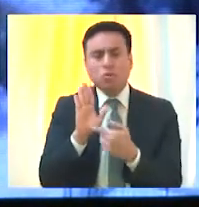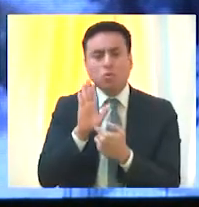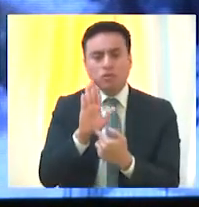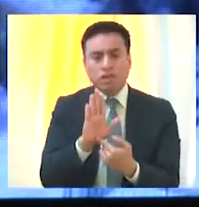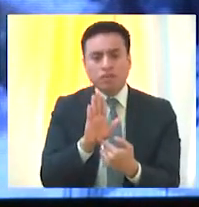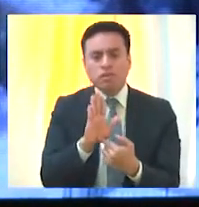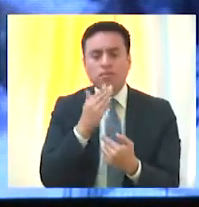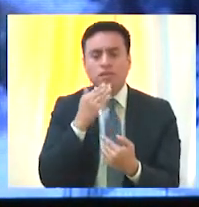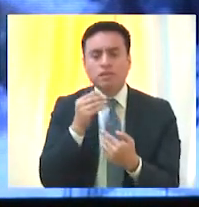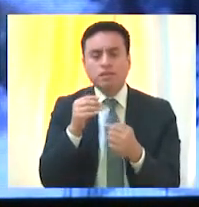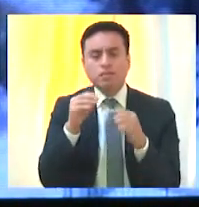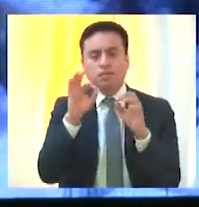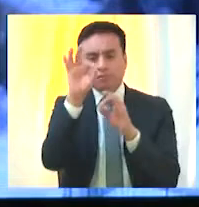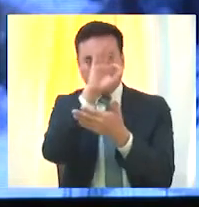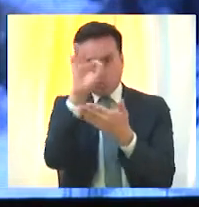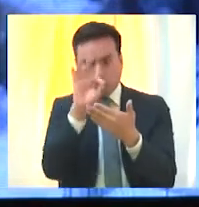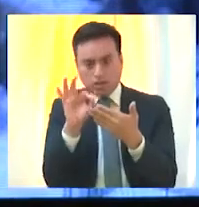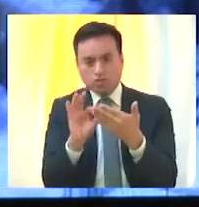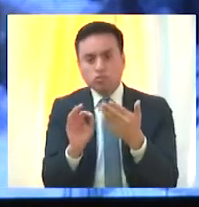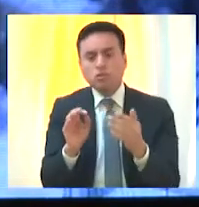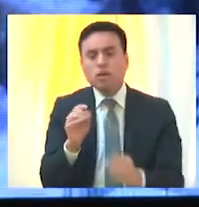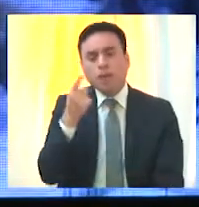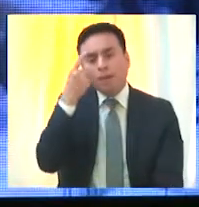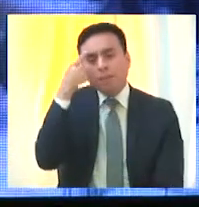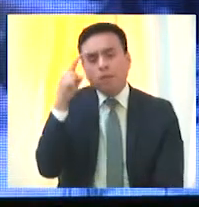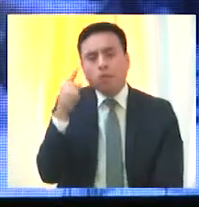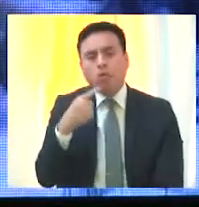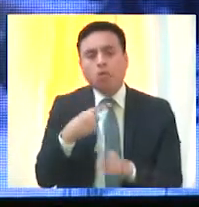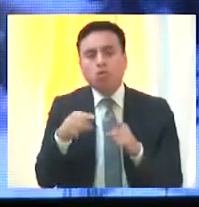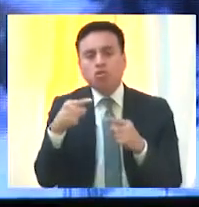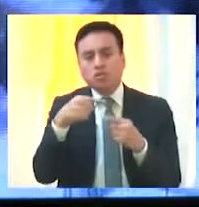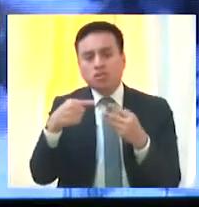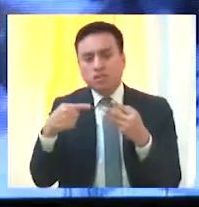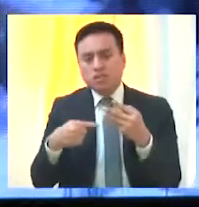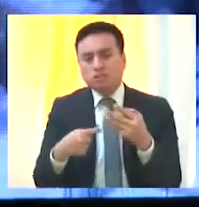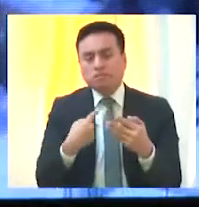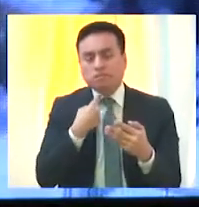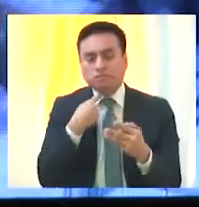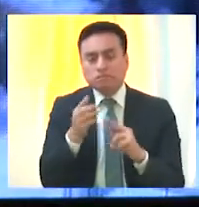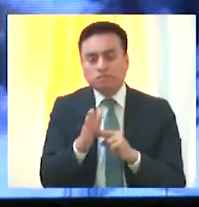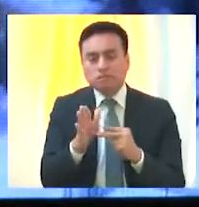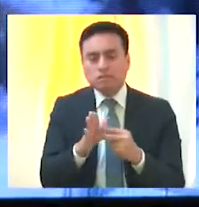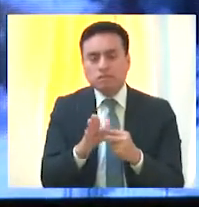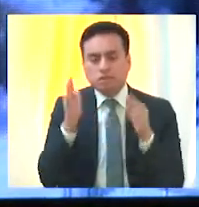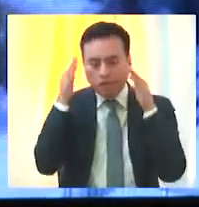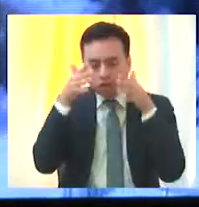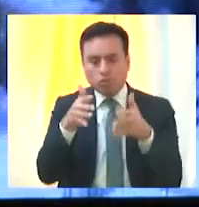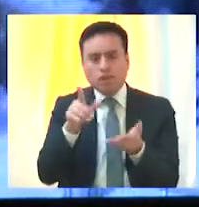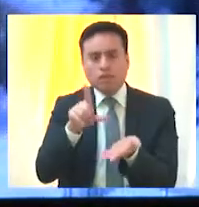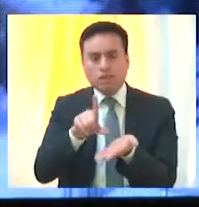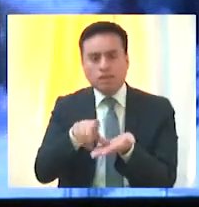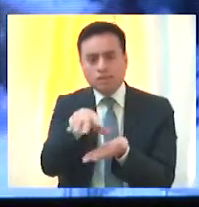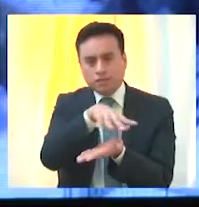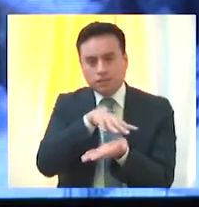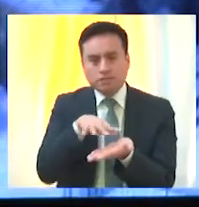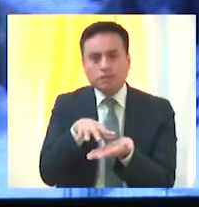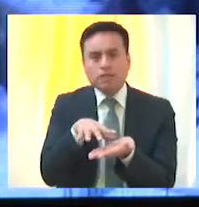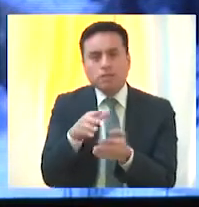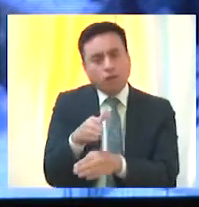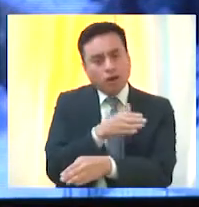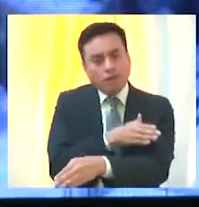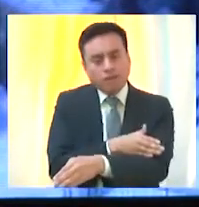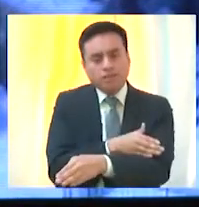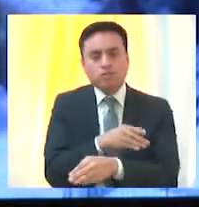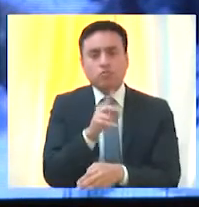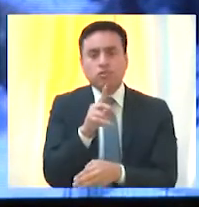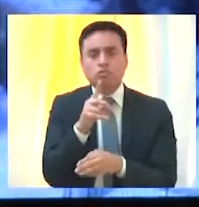y que reproduzco acá en la figura superior. Pero tiene muchos otros efectos, ya vamos a entrar a la escala más local, pero antes de entrar a la escala local, un